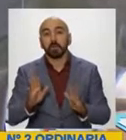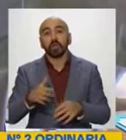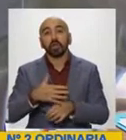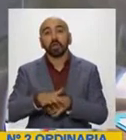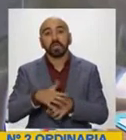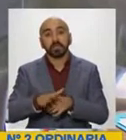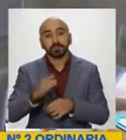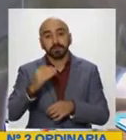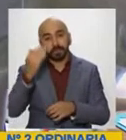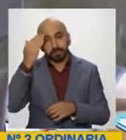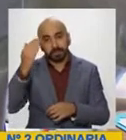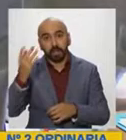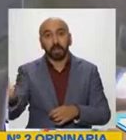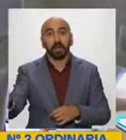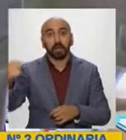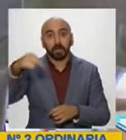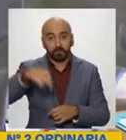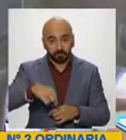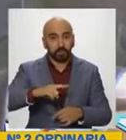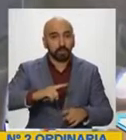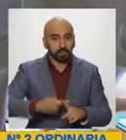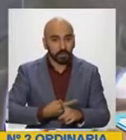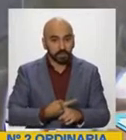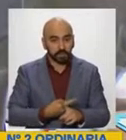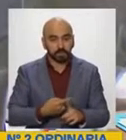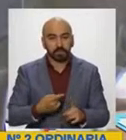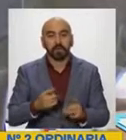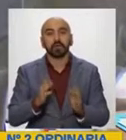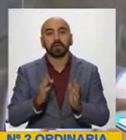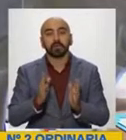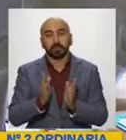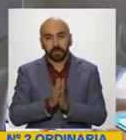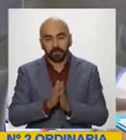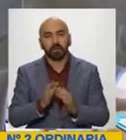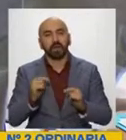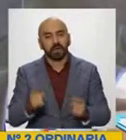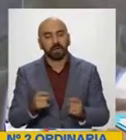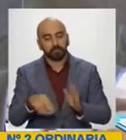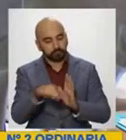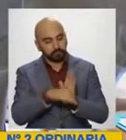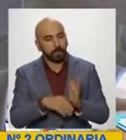pedirnos que lo renovemos, les pedimos que vengan con un plan de acción que